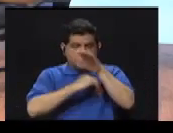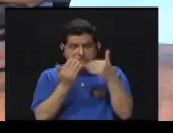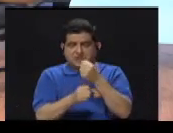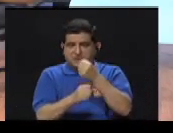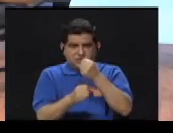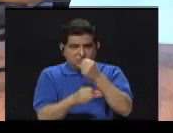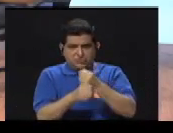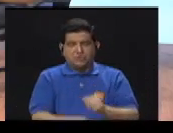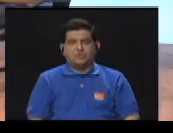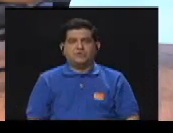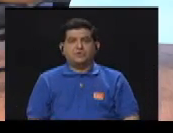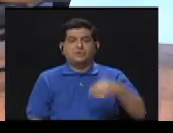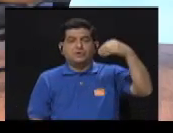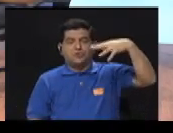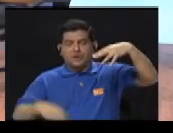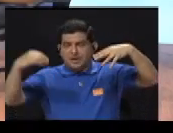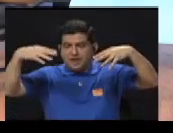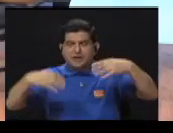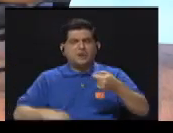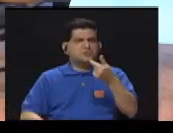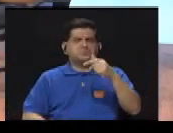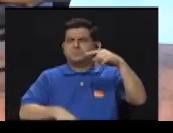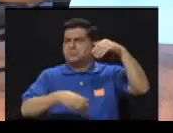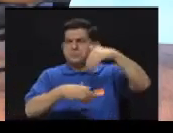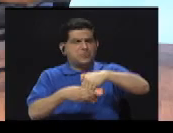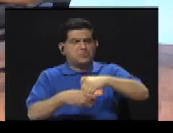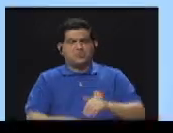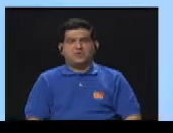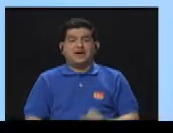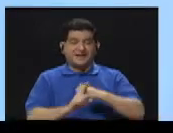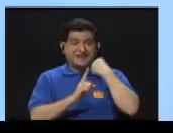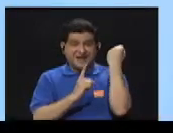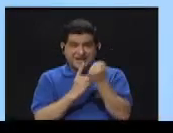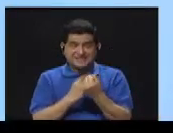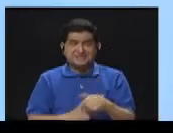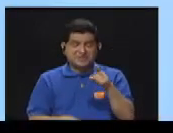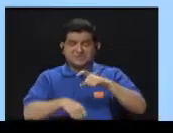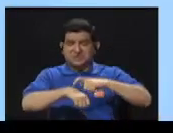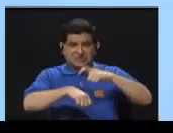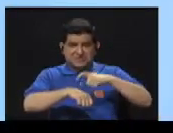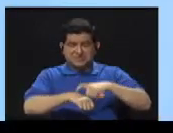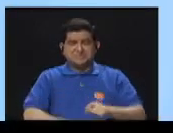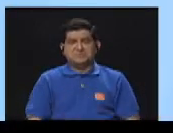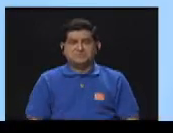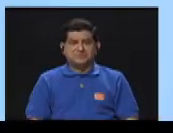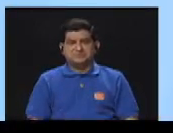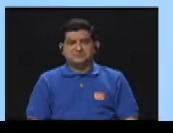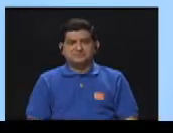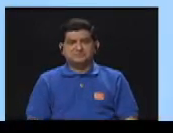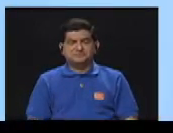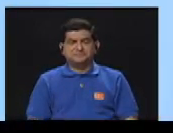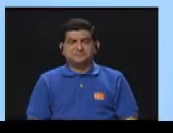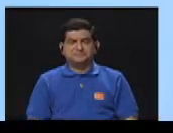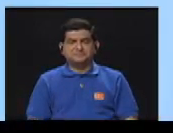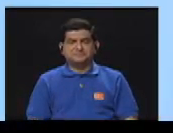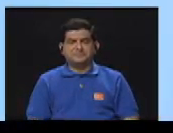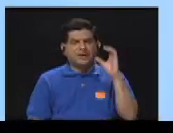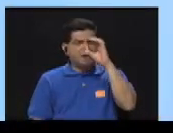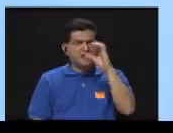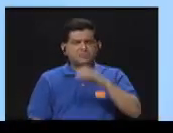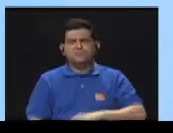nosotros. Por parte de la luz hay muy poca intervención porque las condiciones estaban bastante... Claro. Y como